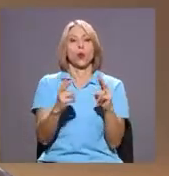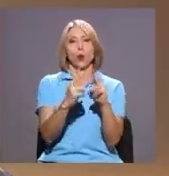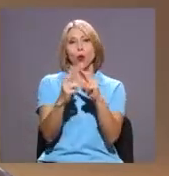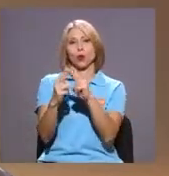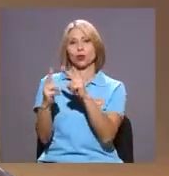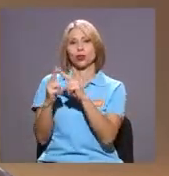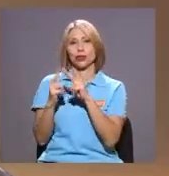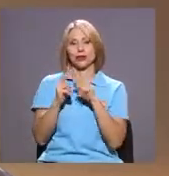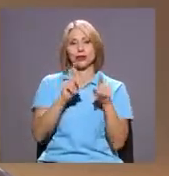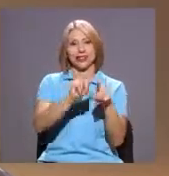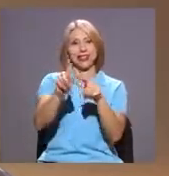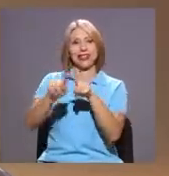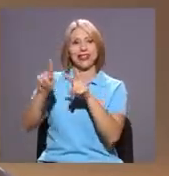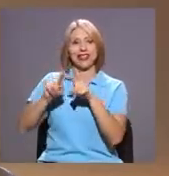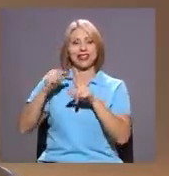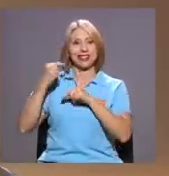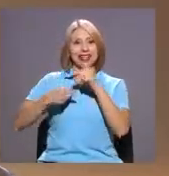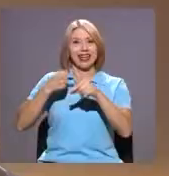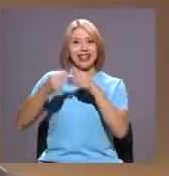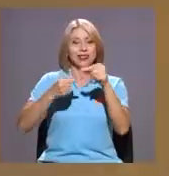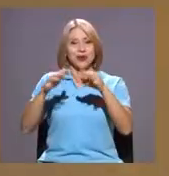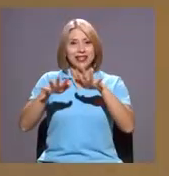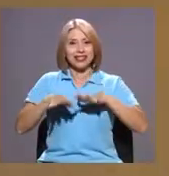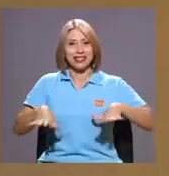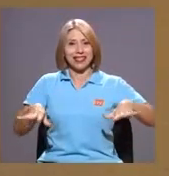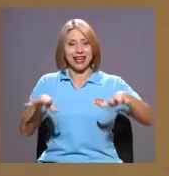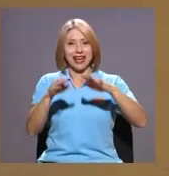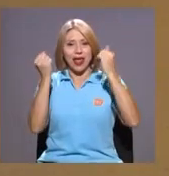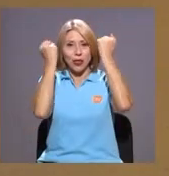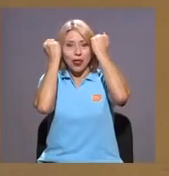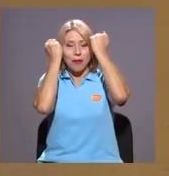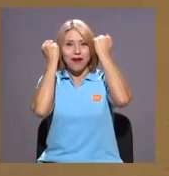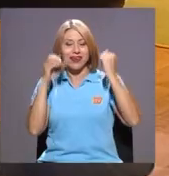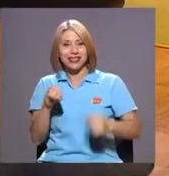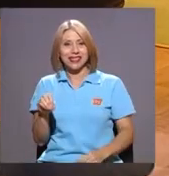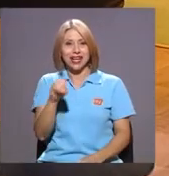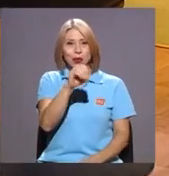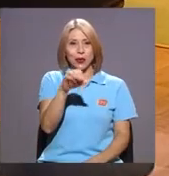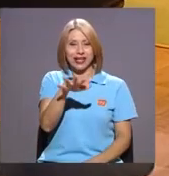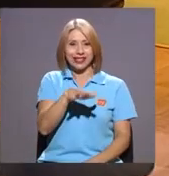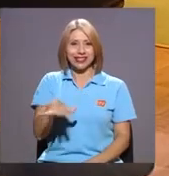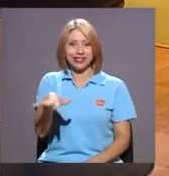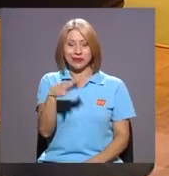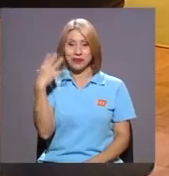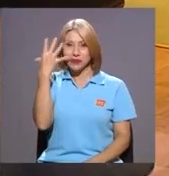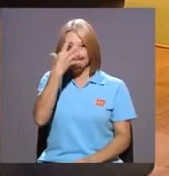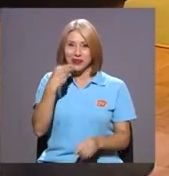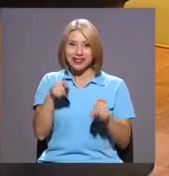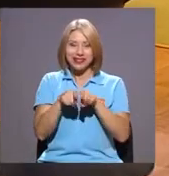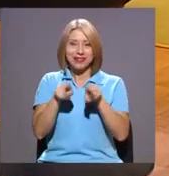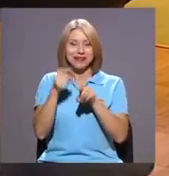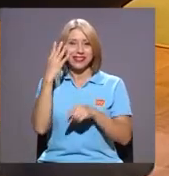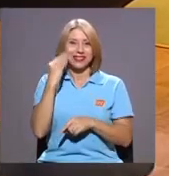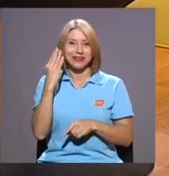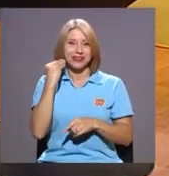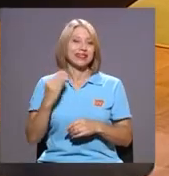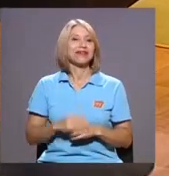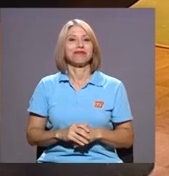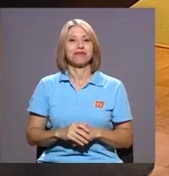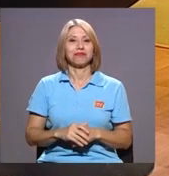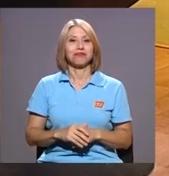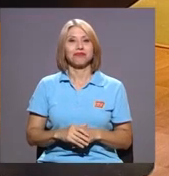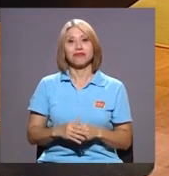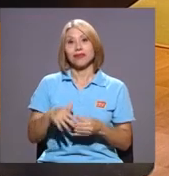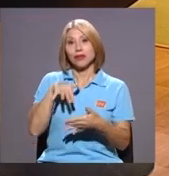generaciones del lado de Pavas, del oeste, uh-huh. digamos, de la ciudad. Entonces, muy, muy bonito también, una experiencia muy bonita. En